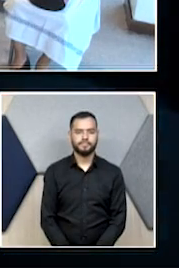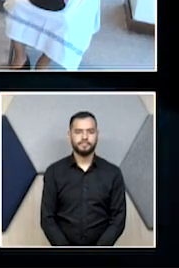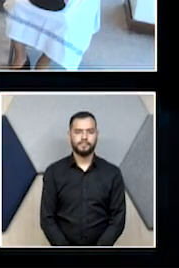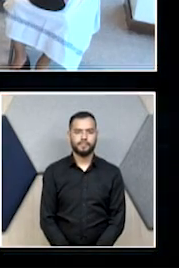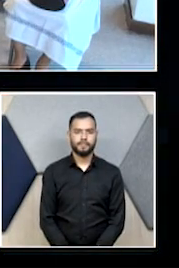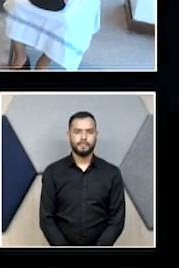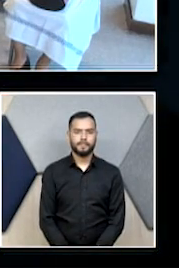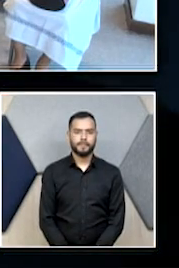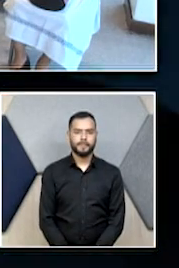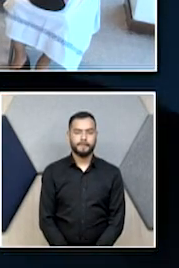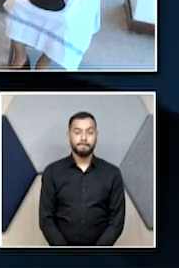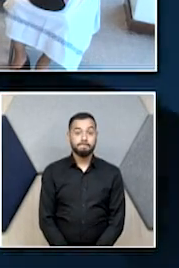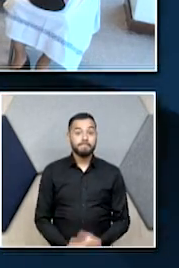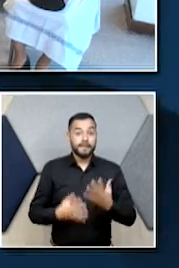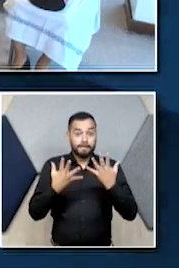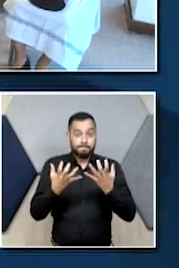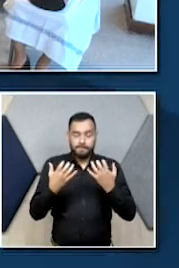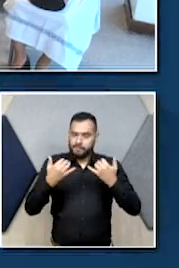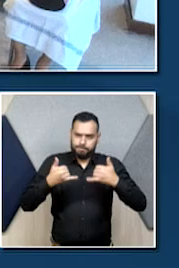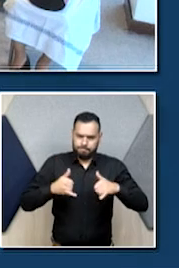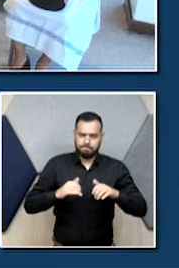Quiero terminar